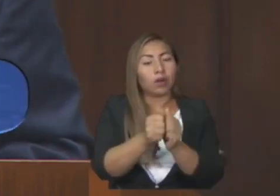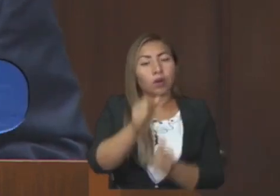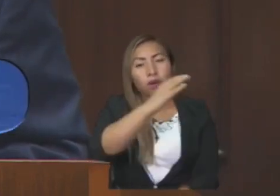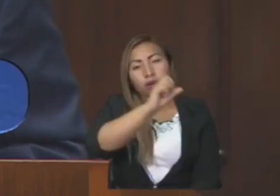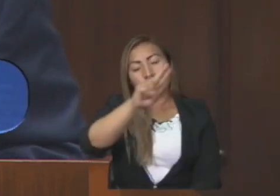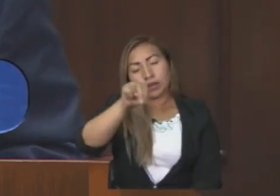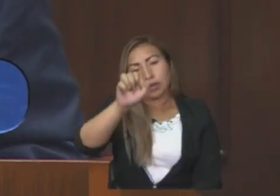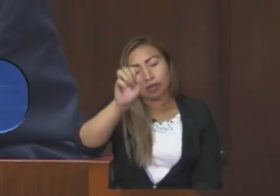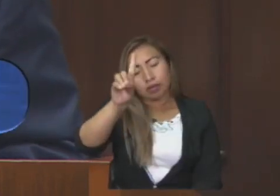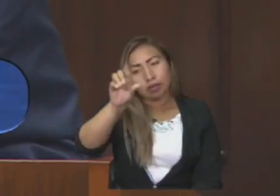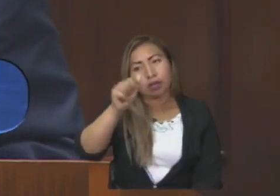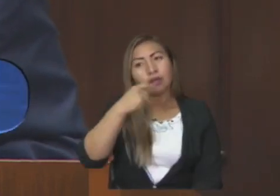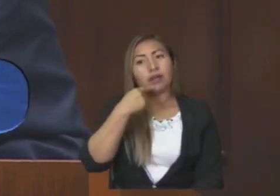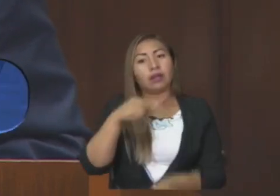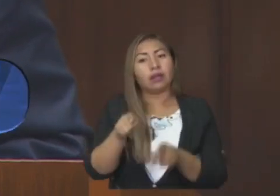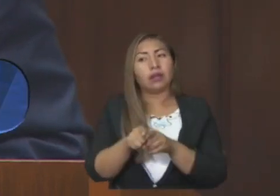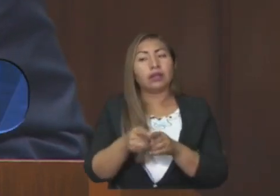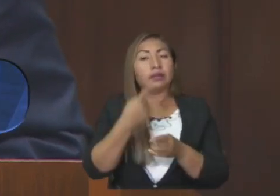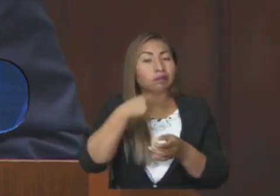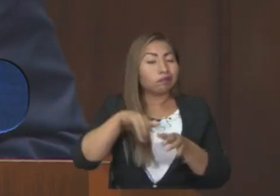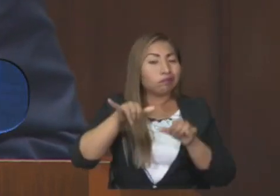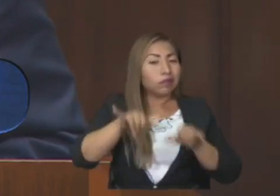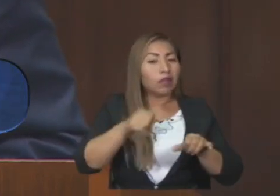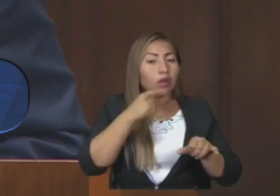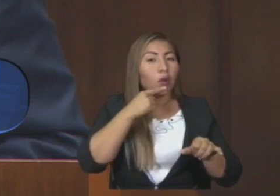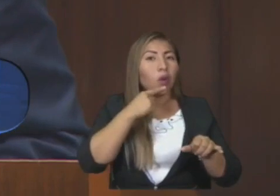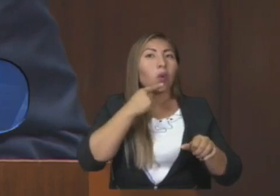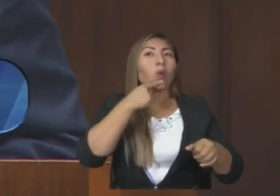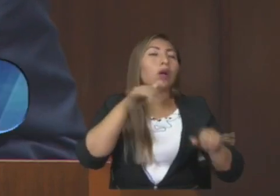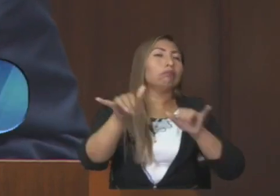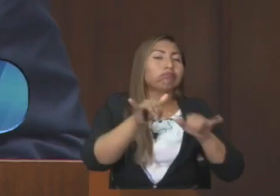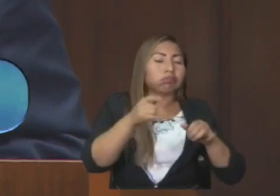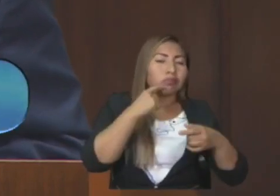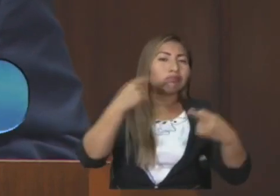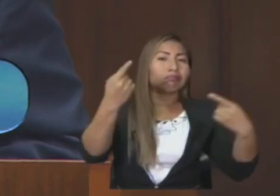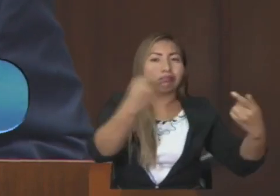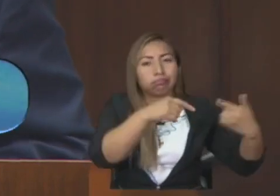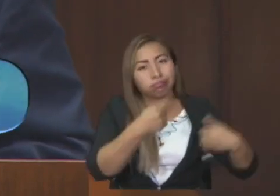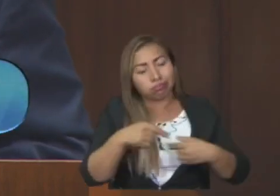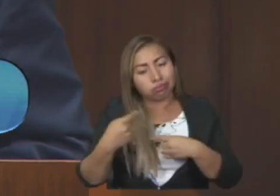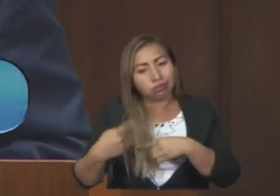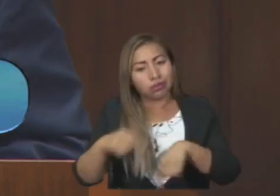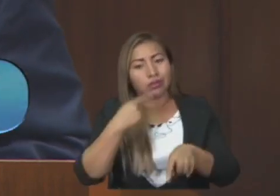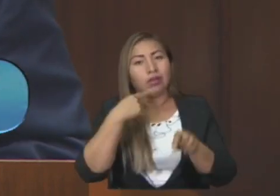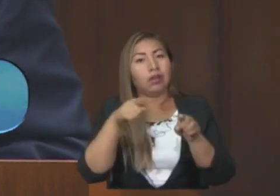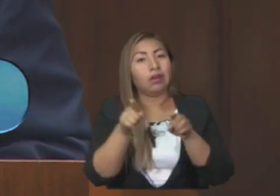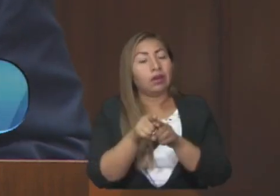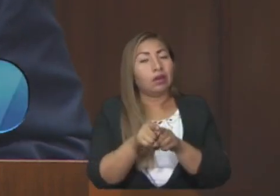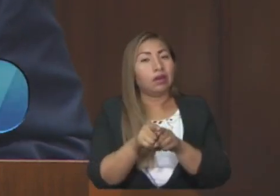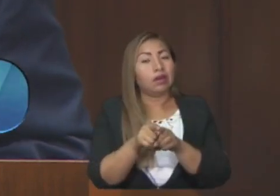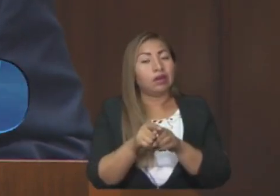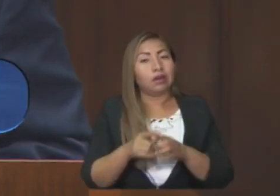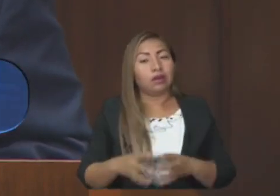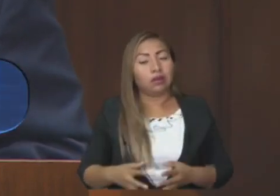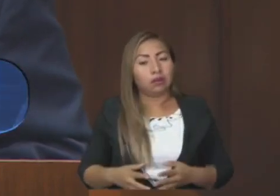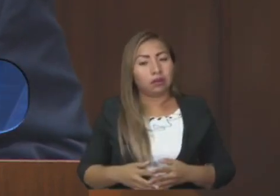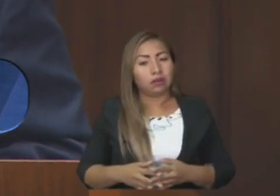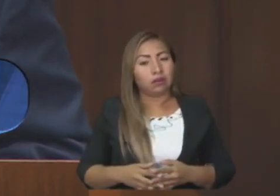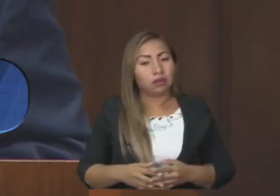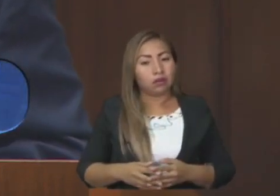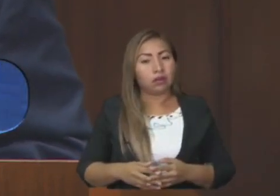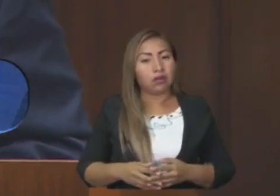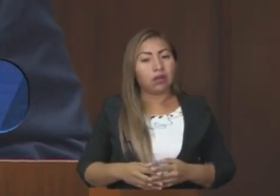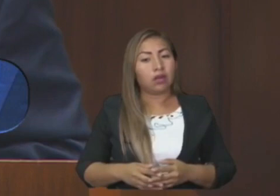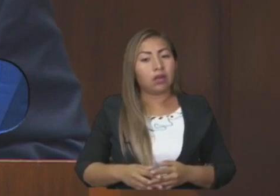mencionar que también se mantienen conversaciones con Minera Panamá para la resolución de las controversias entre las